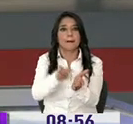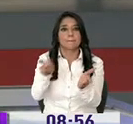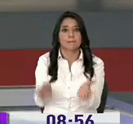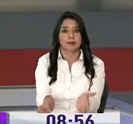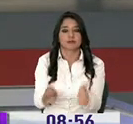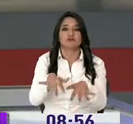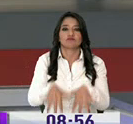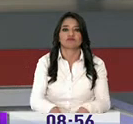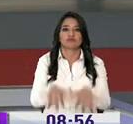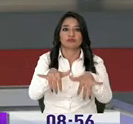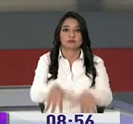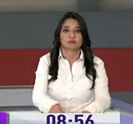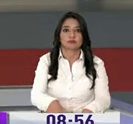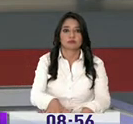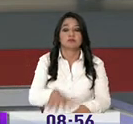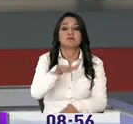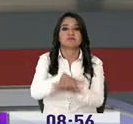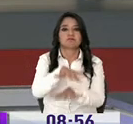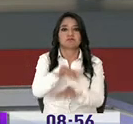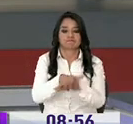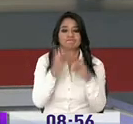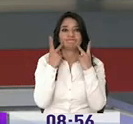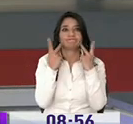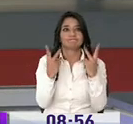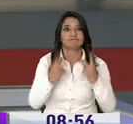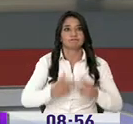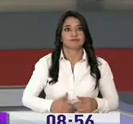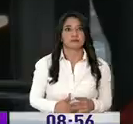el puerto marítimo del cantón Machala. Veamos.